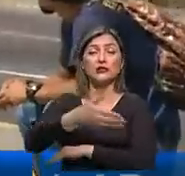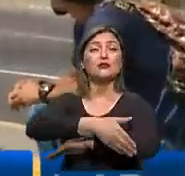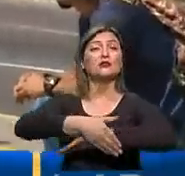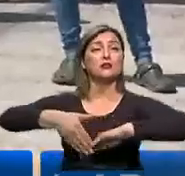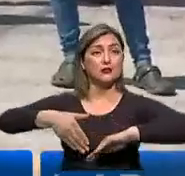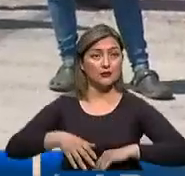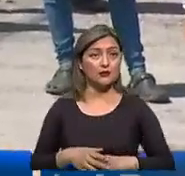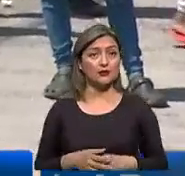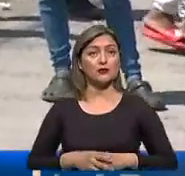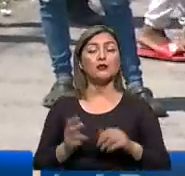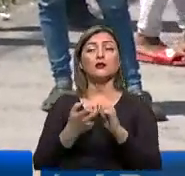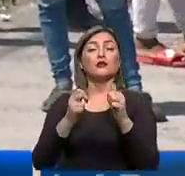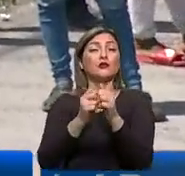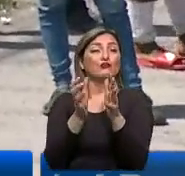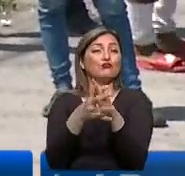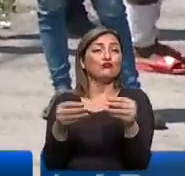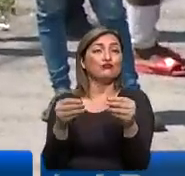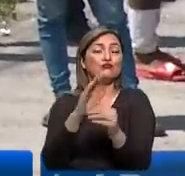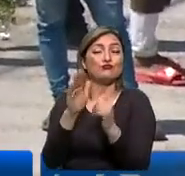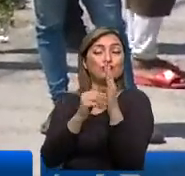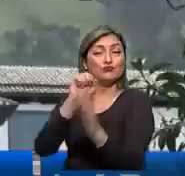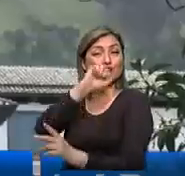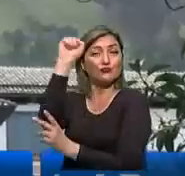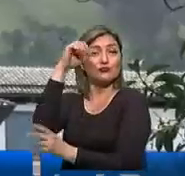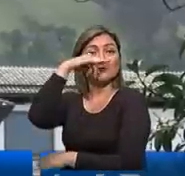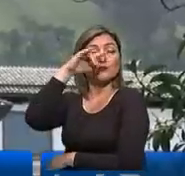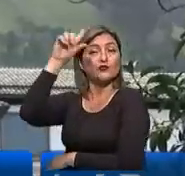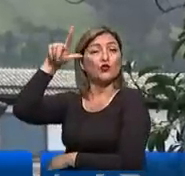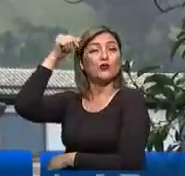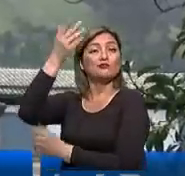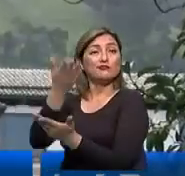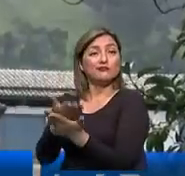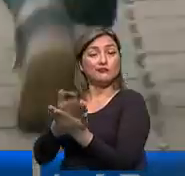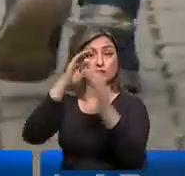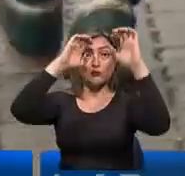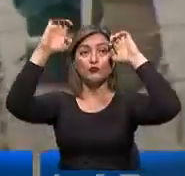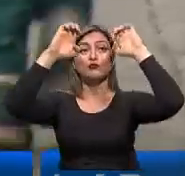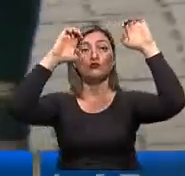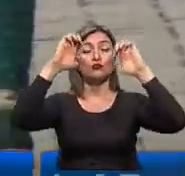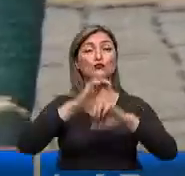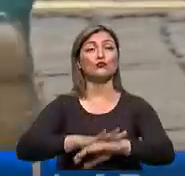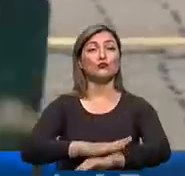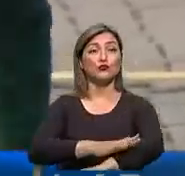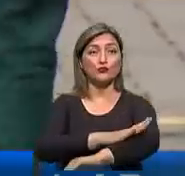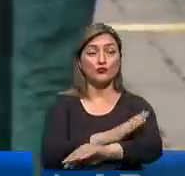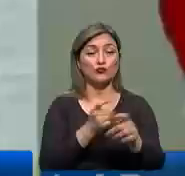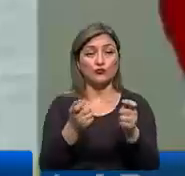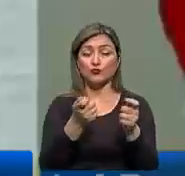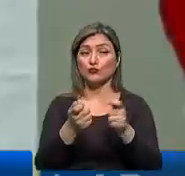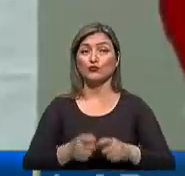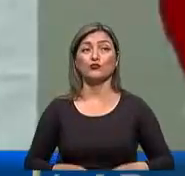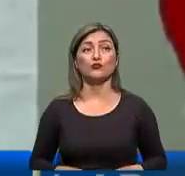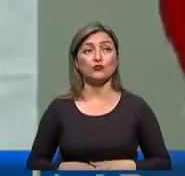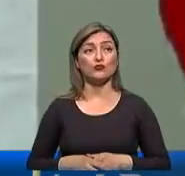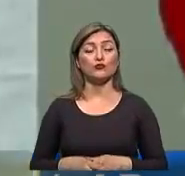calles. Para desnaturalizar esta práctica que vulnera los derechos de los niños, el gobierno plantea una estrategia de sensibilización y contención.